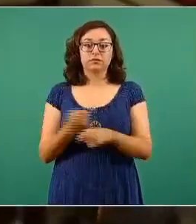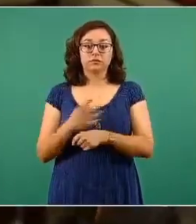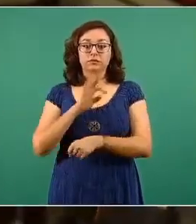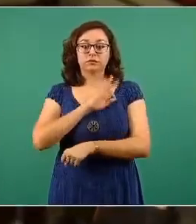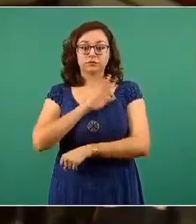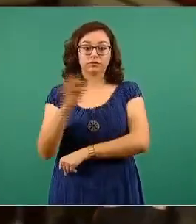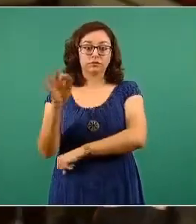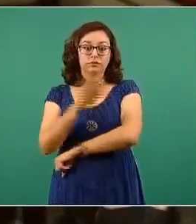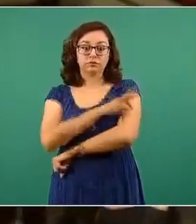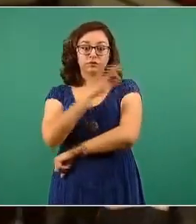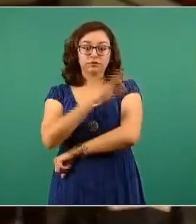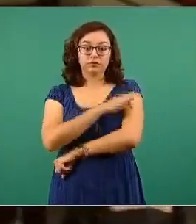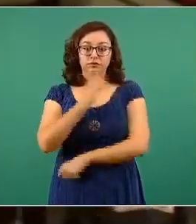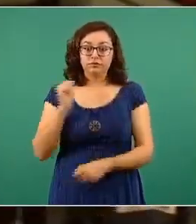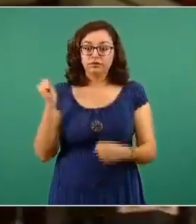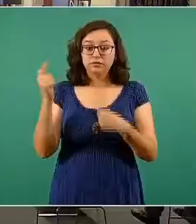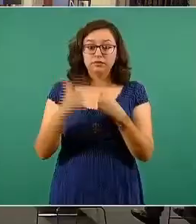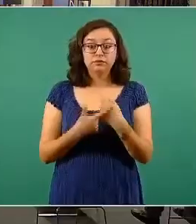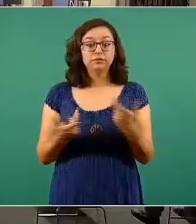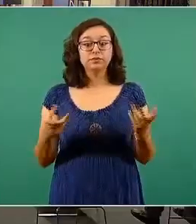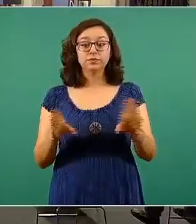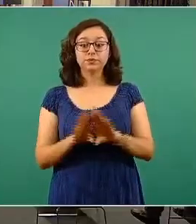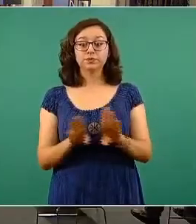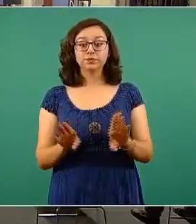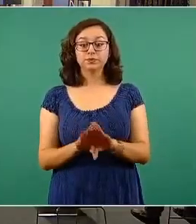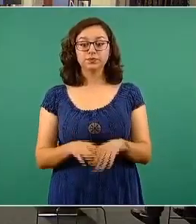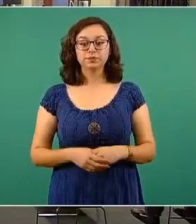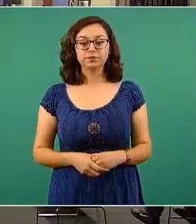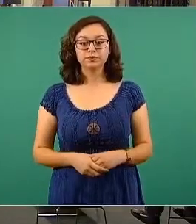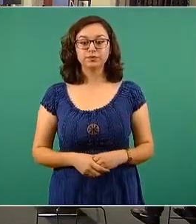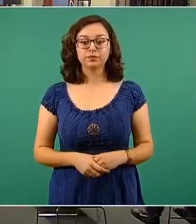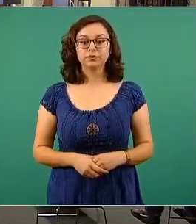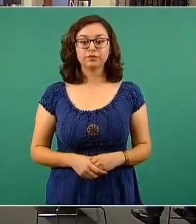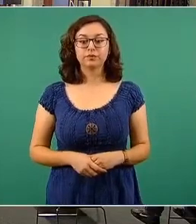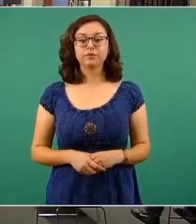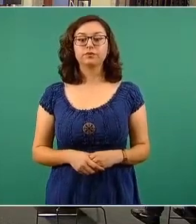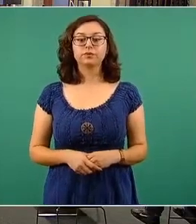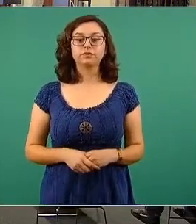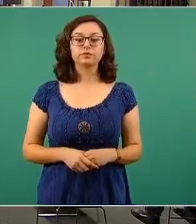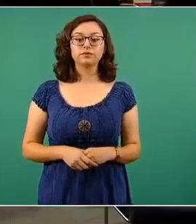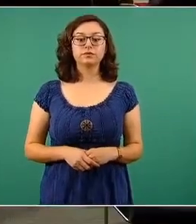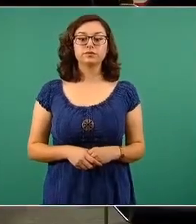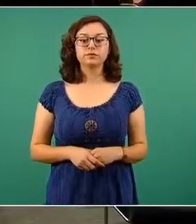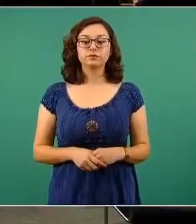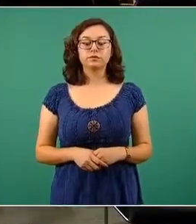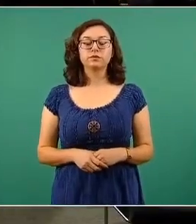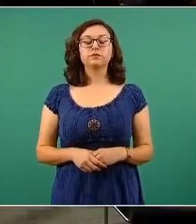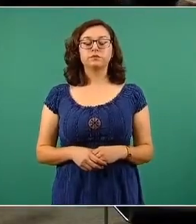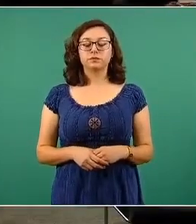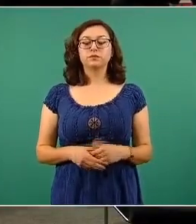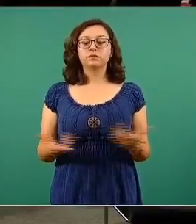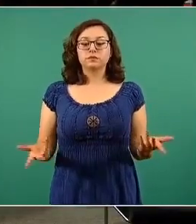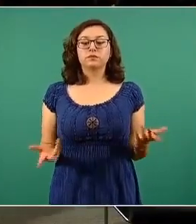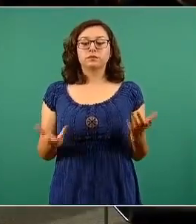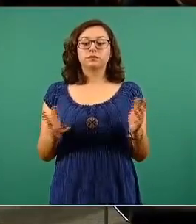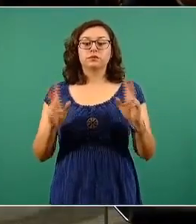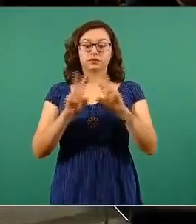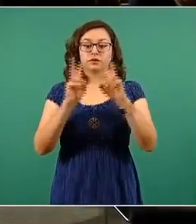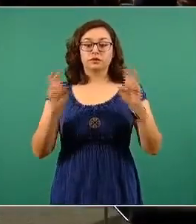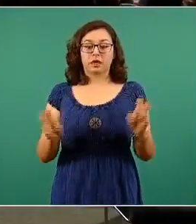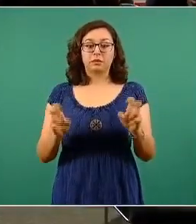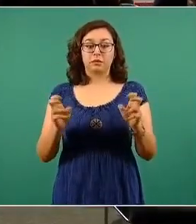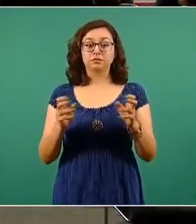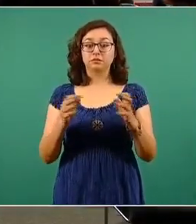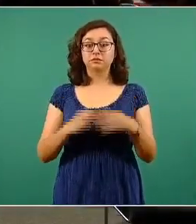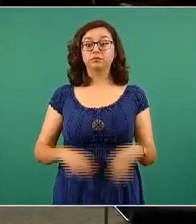estuvieran en riesgo, algún consejo, algo que nos pudiera decir. Gracias, doctor. Gracias, también con mucho gusto. Creo que es una pregunta muy relevante, sobre todo cuando